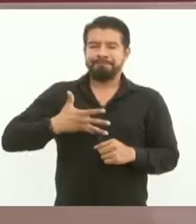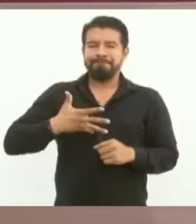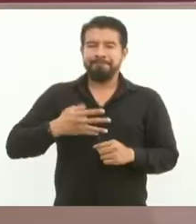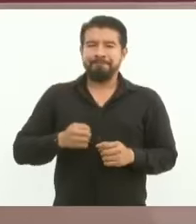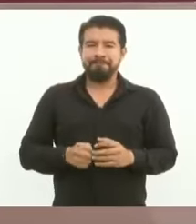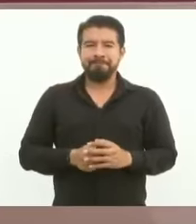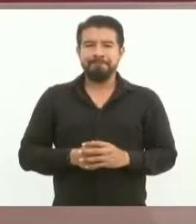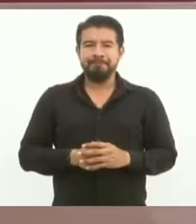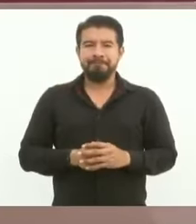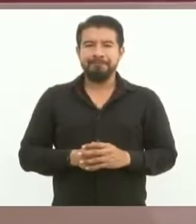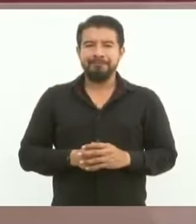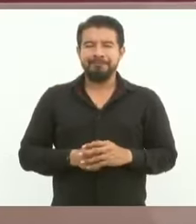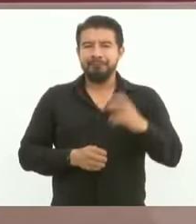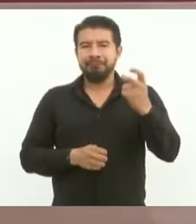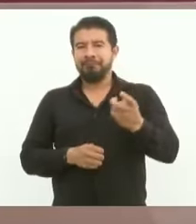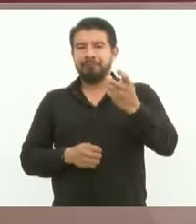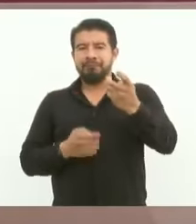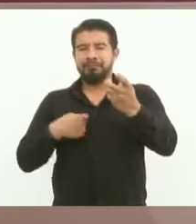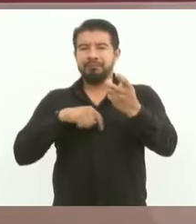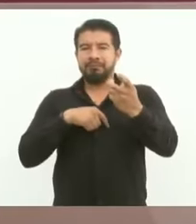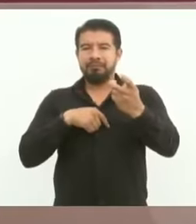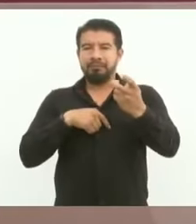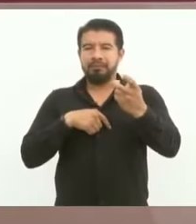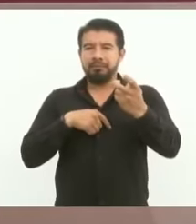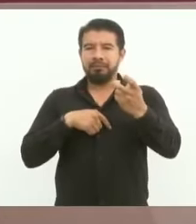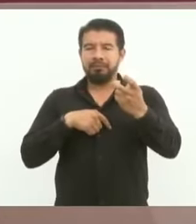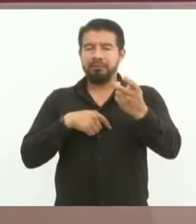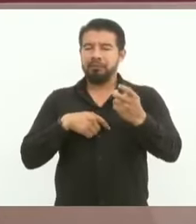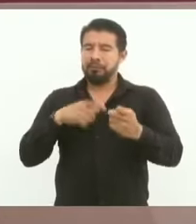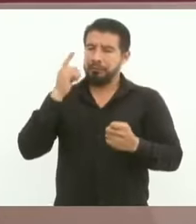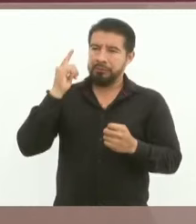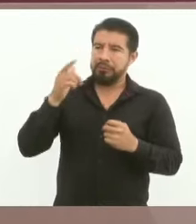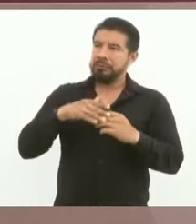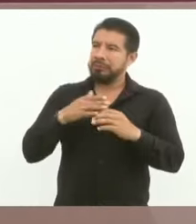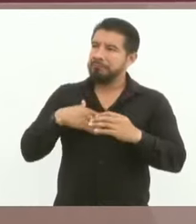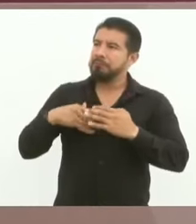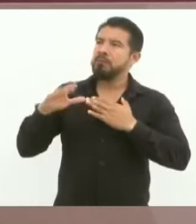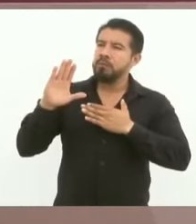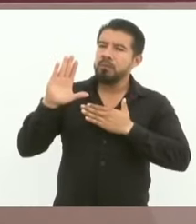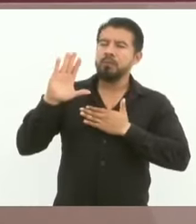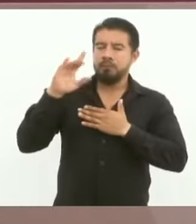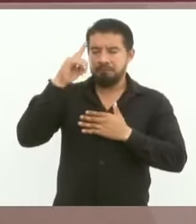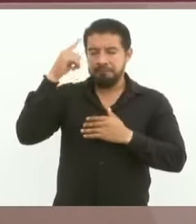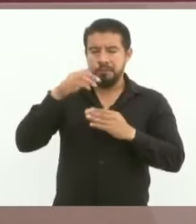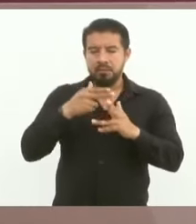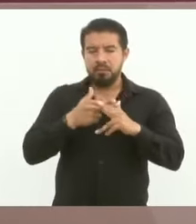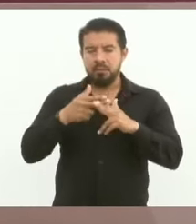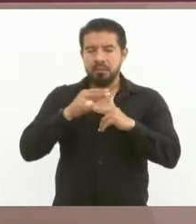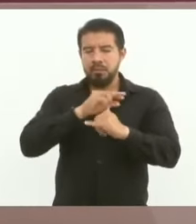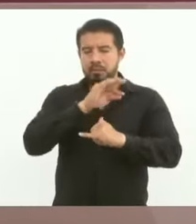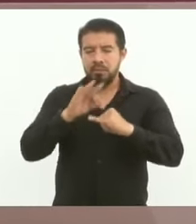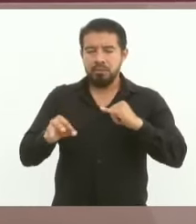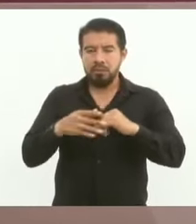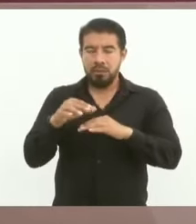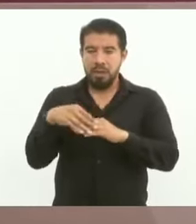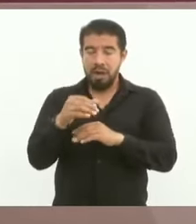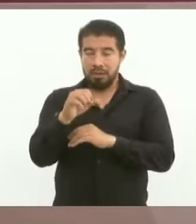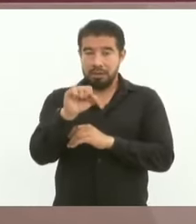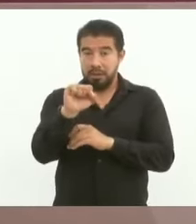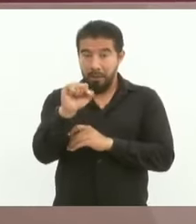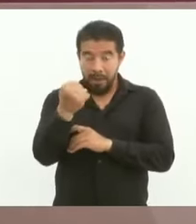eso vamos a hacer el compromiso de terminar a finales de